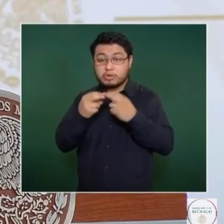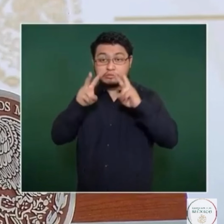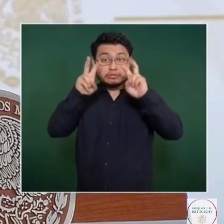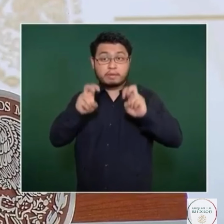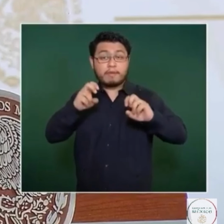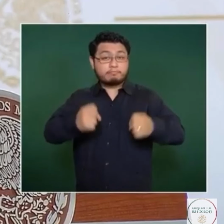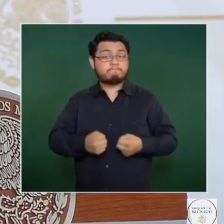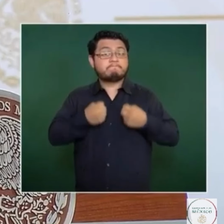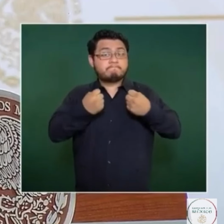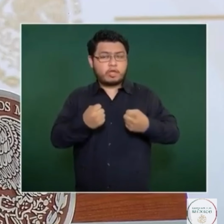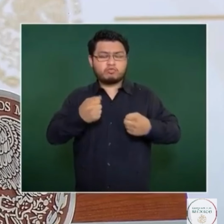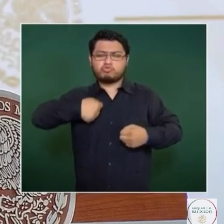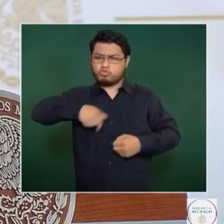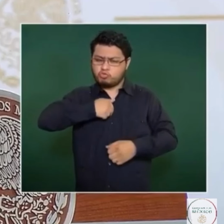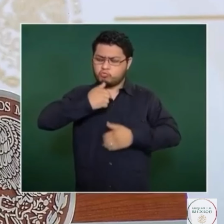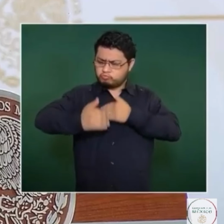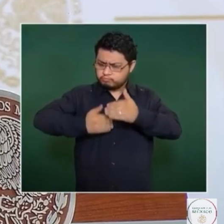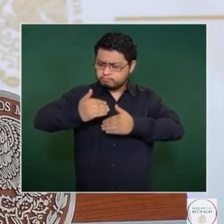con el gobierno federal.